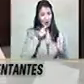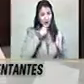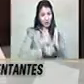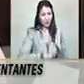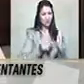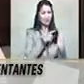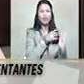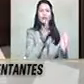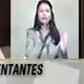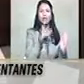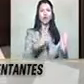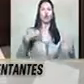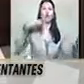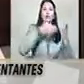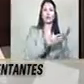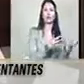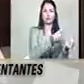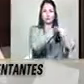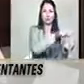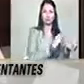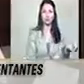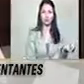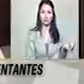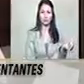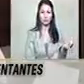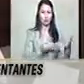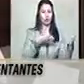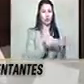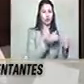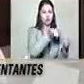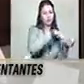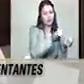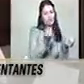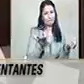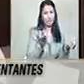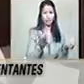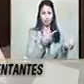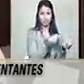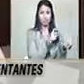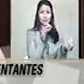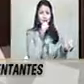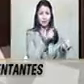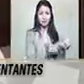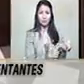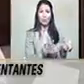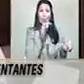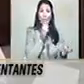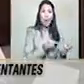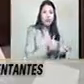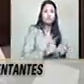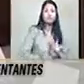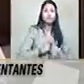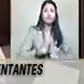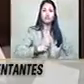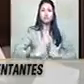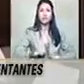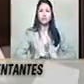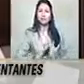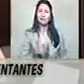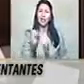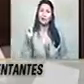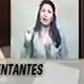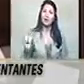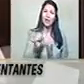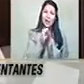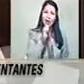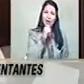en contra de los intereses de estas personas que ya no tienen ni los ánimos, que ya se la ganaron y